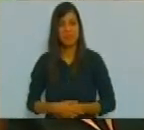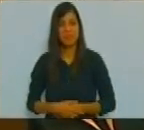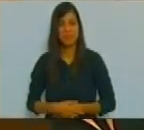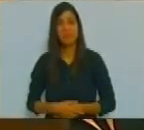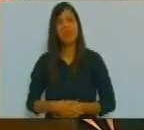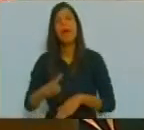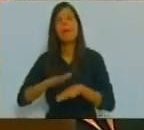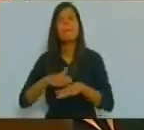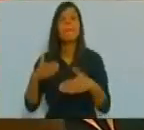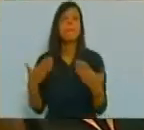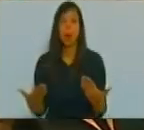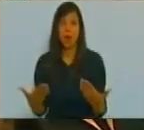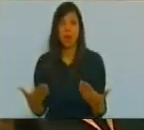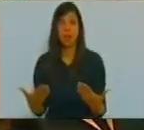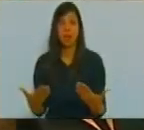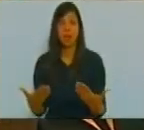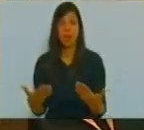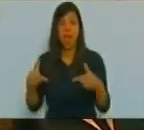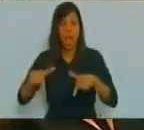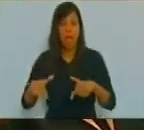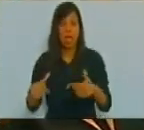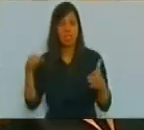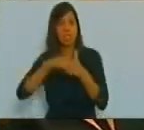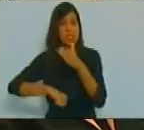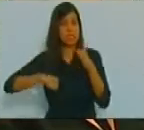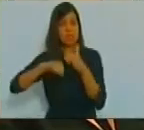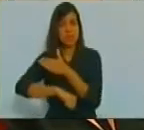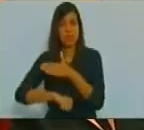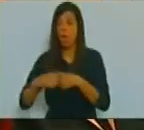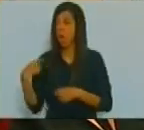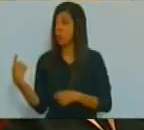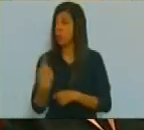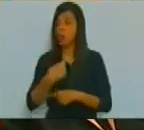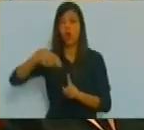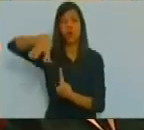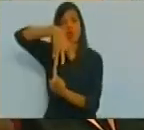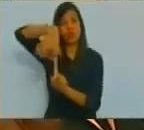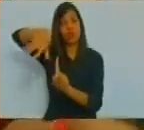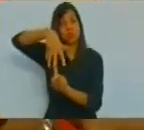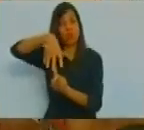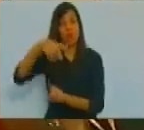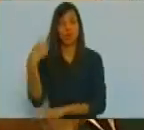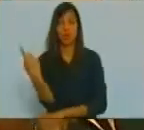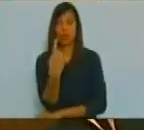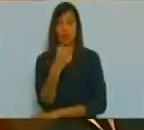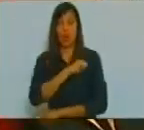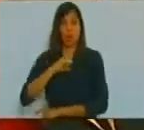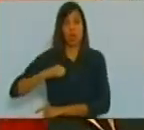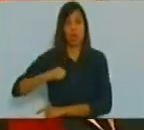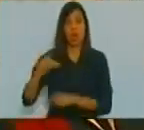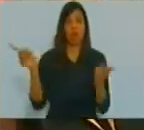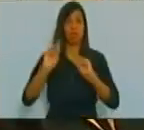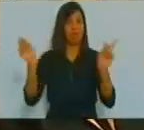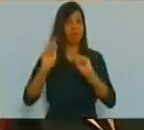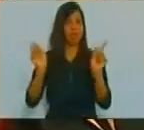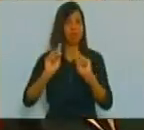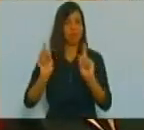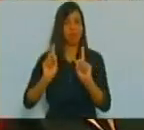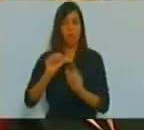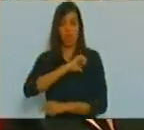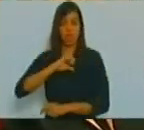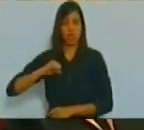porque en esta batalla ya sabemos que no estamos solos en el ring de boxeo no estamos peleando